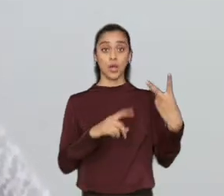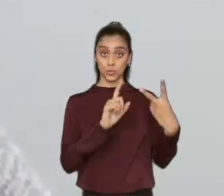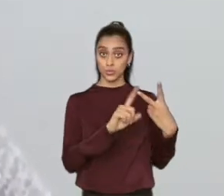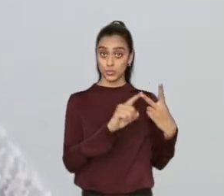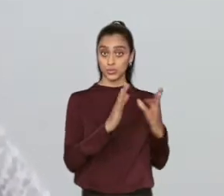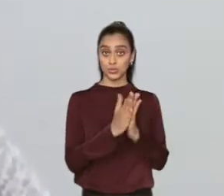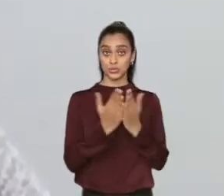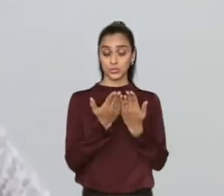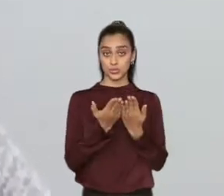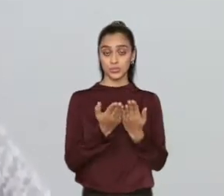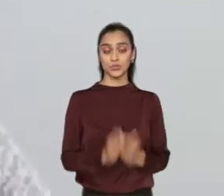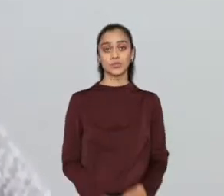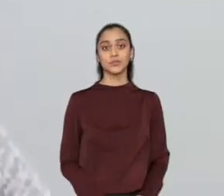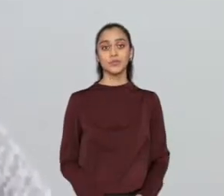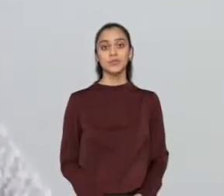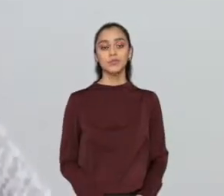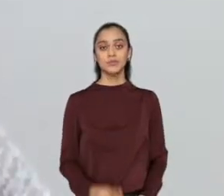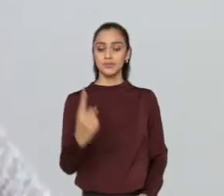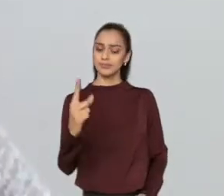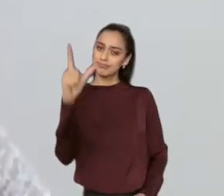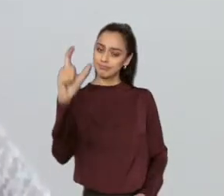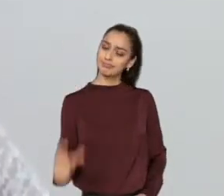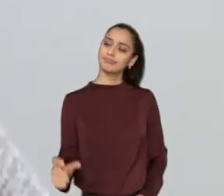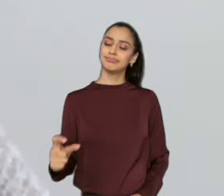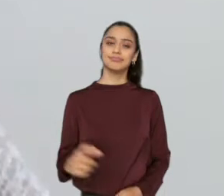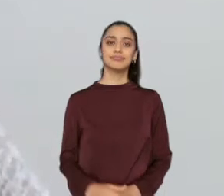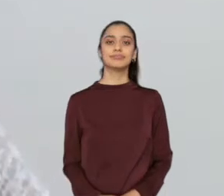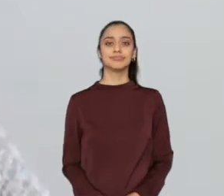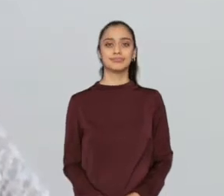El segundo libro, una persona